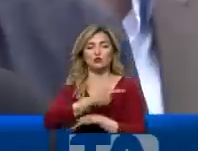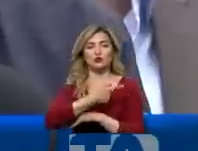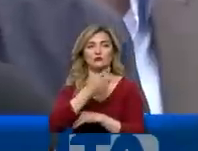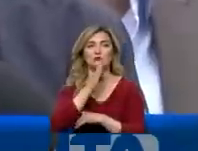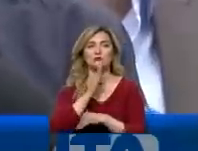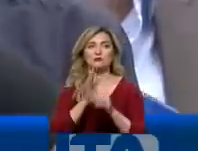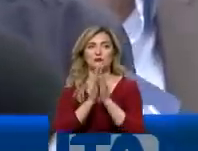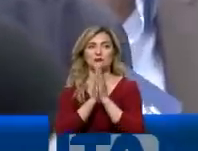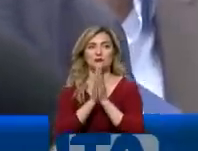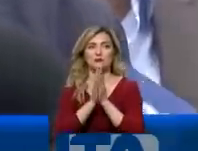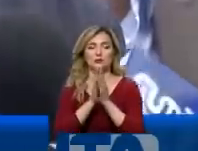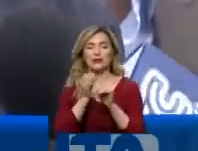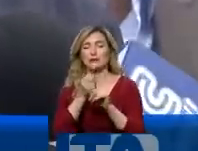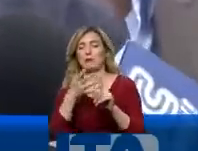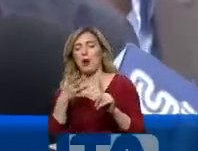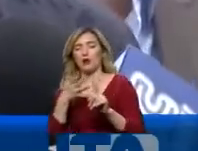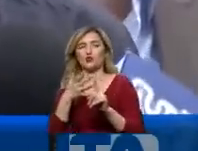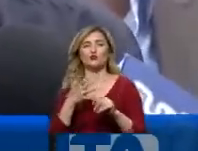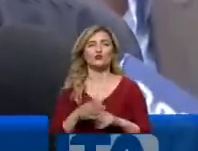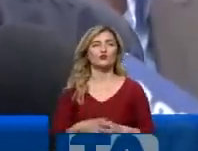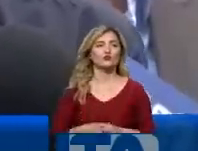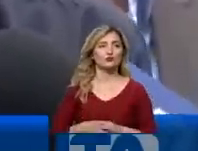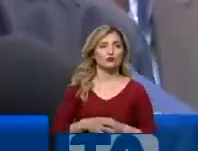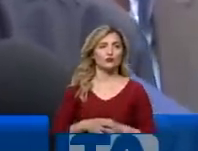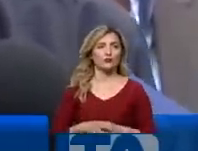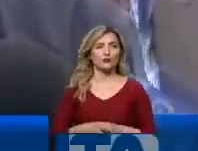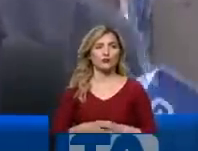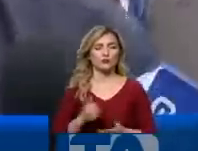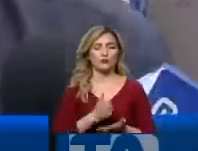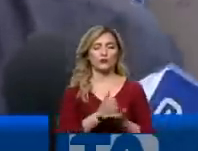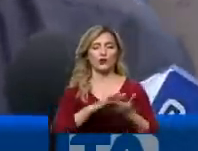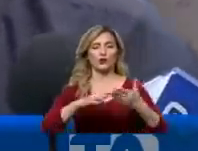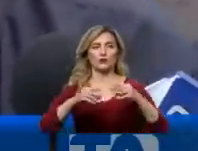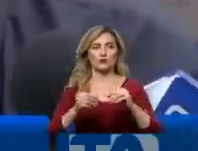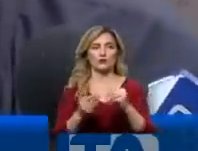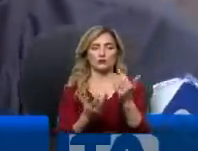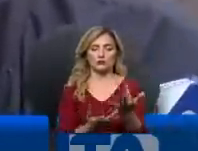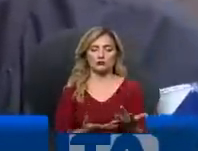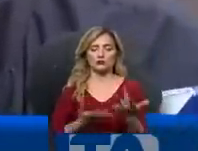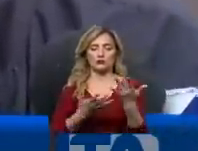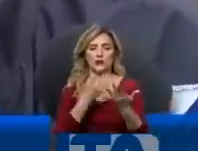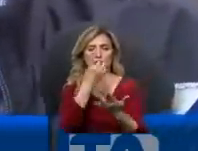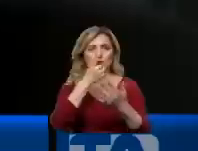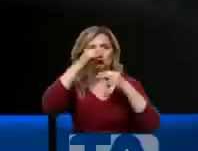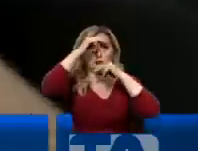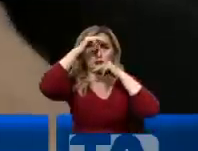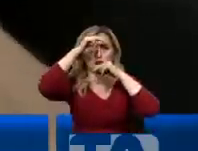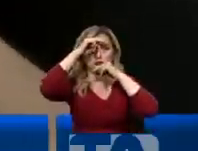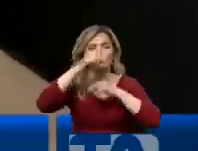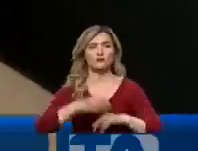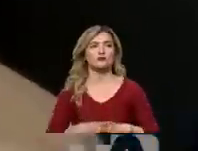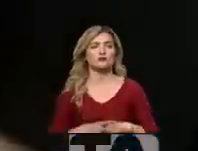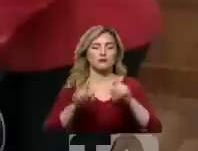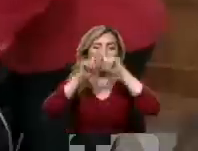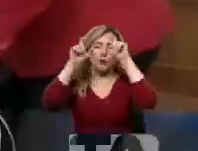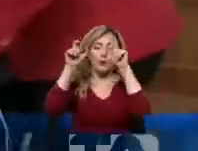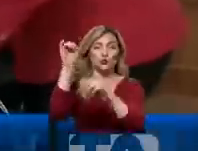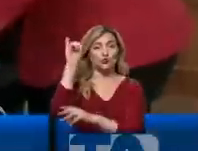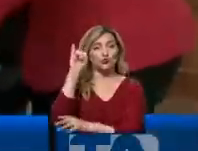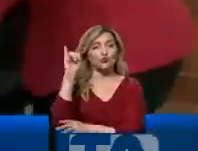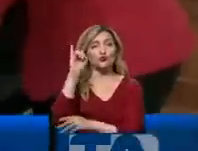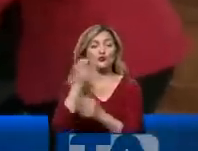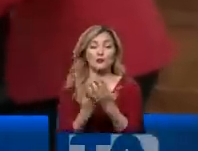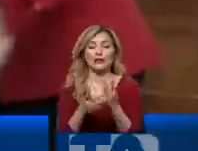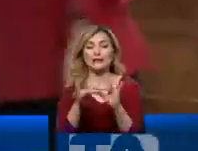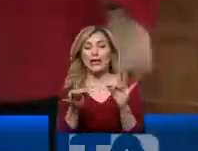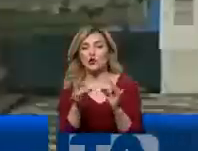días. Hay un impacto, pero también hay otras salidas. Por favor, esperen las noticias que vienen. Y los empresarios e industriales esperan a ver